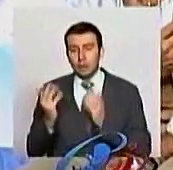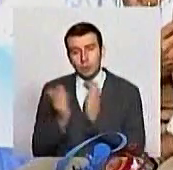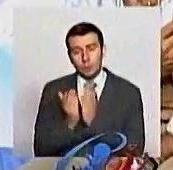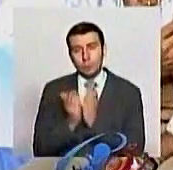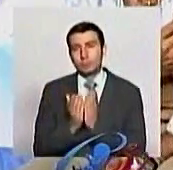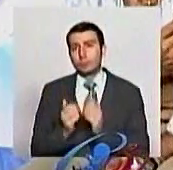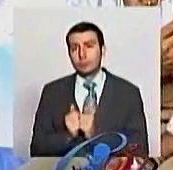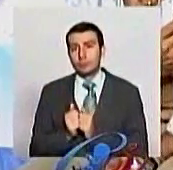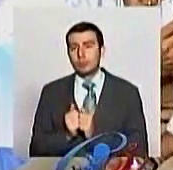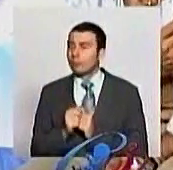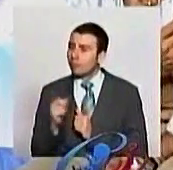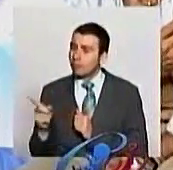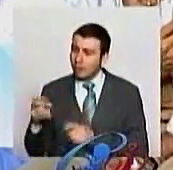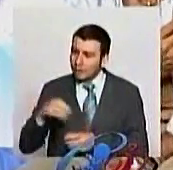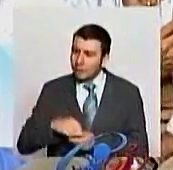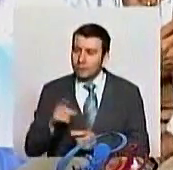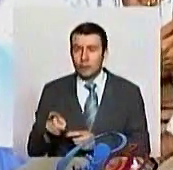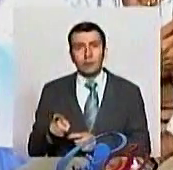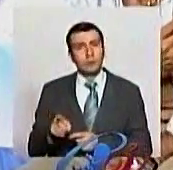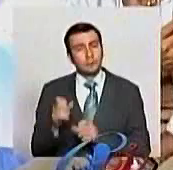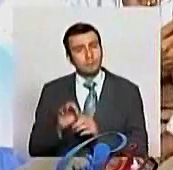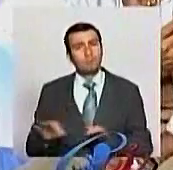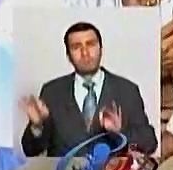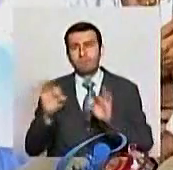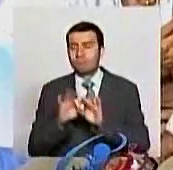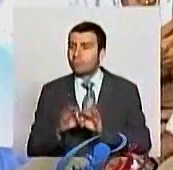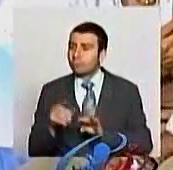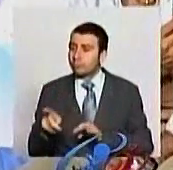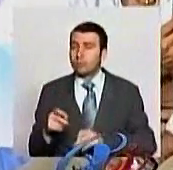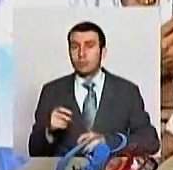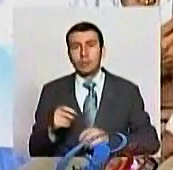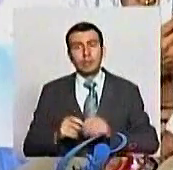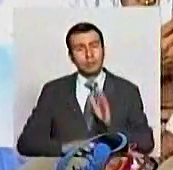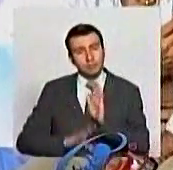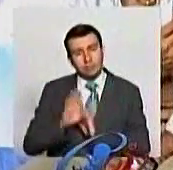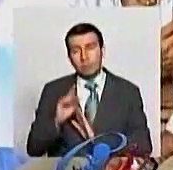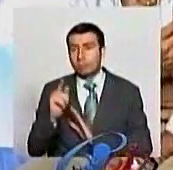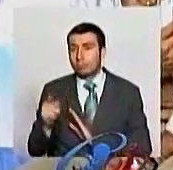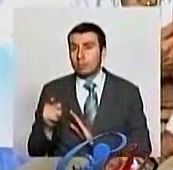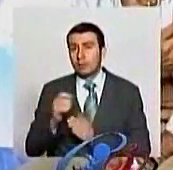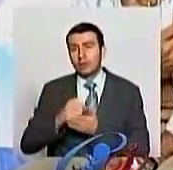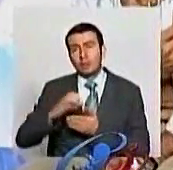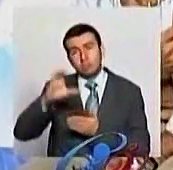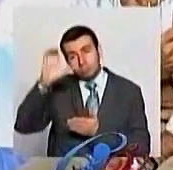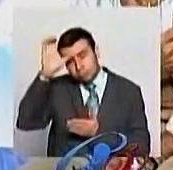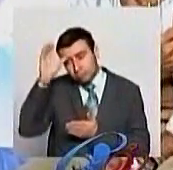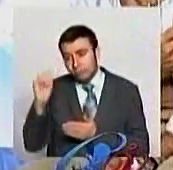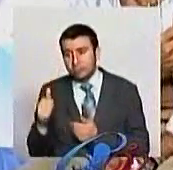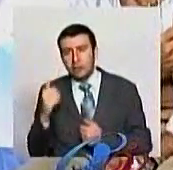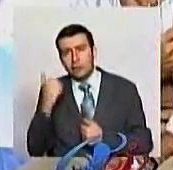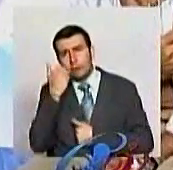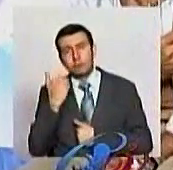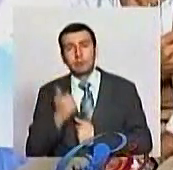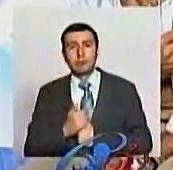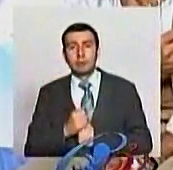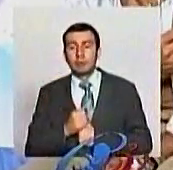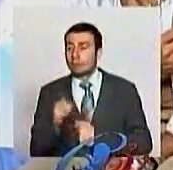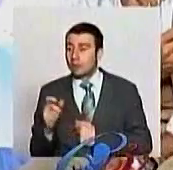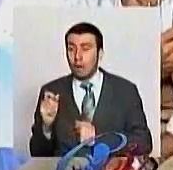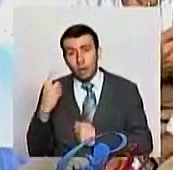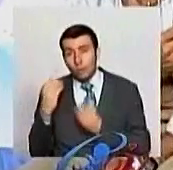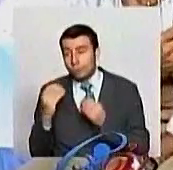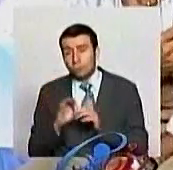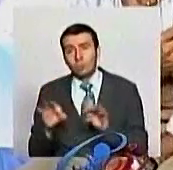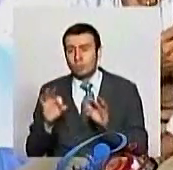porque esta parte es fundamental en el tratamiento, en el pronóstico, en el conocimiento de la enfermedad, en todo. Es muy importante educar